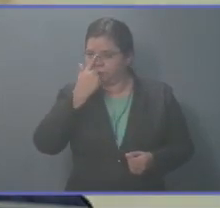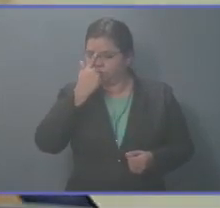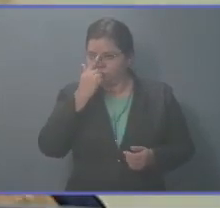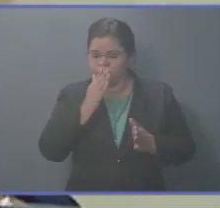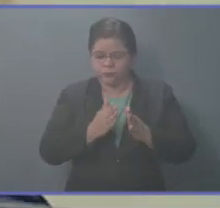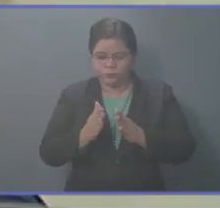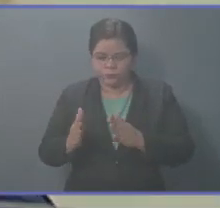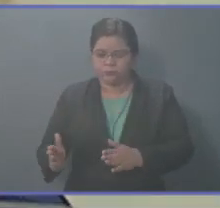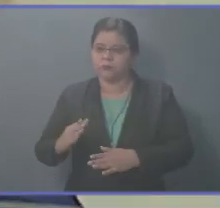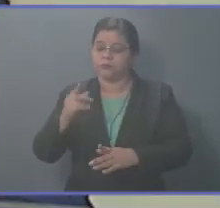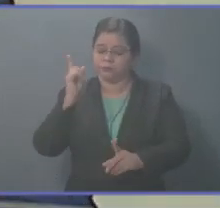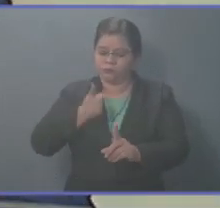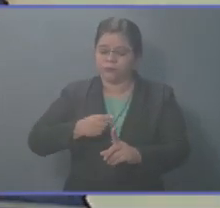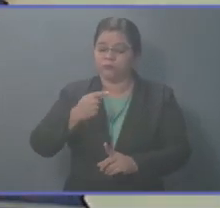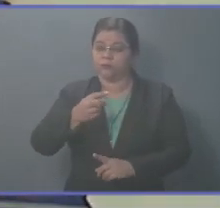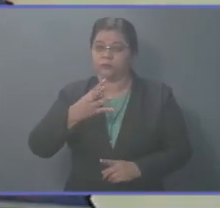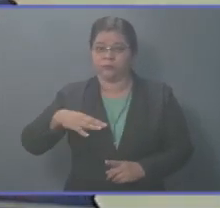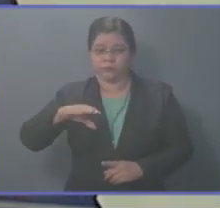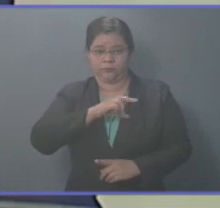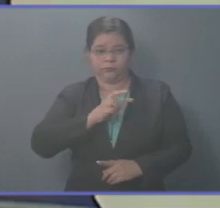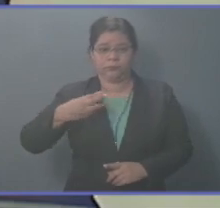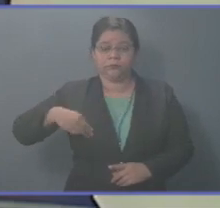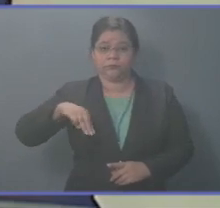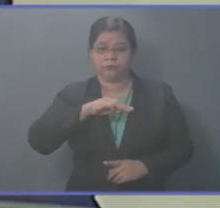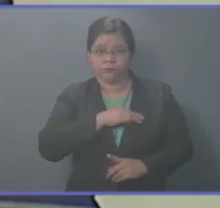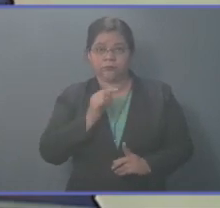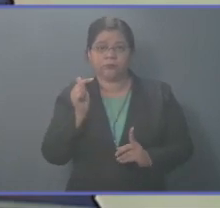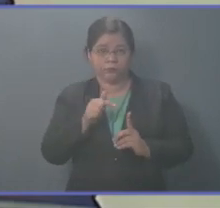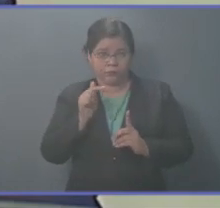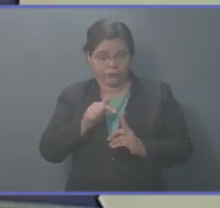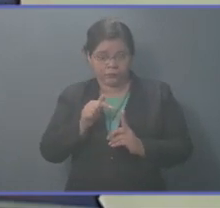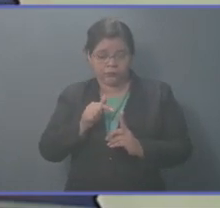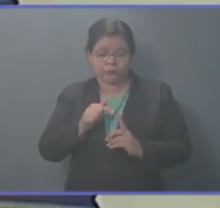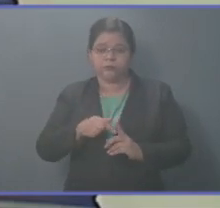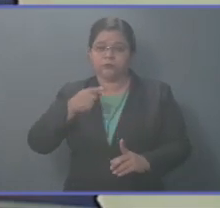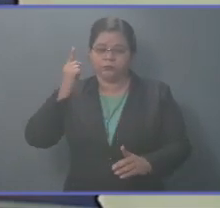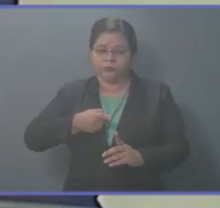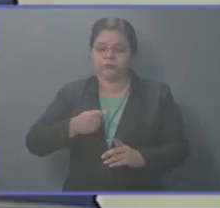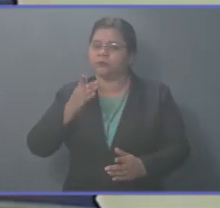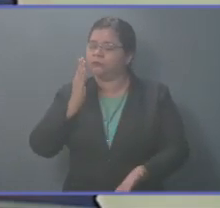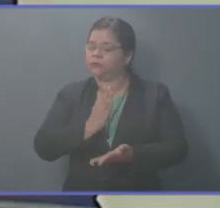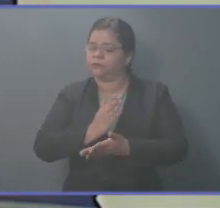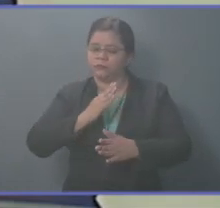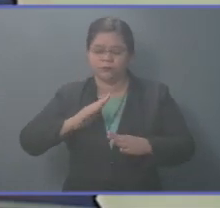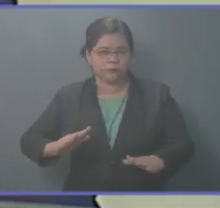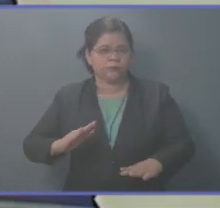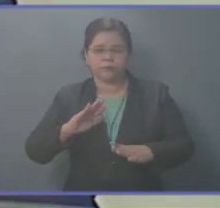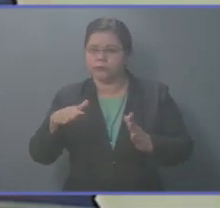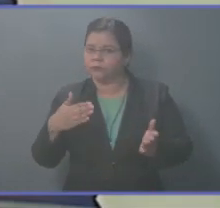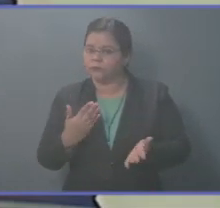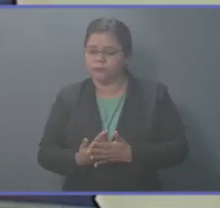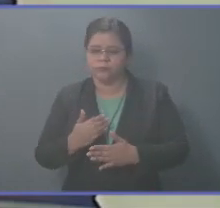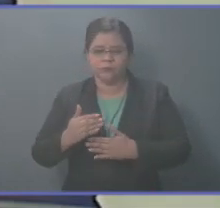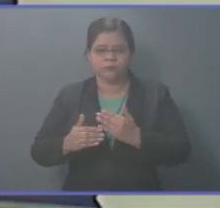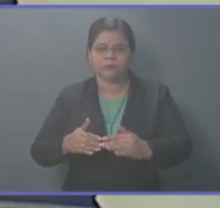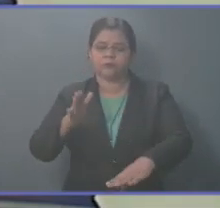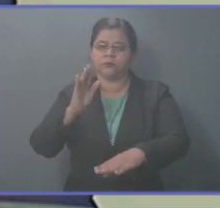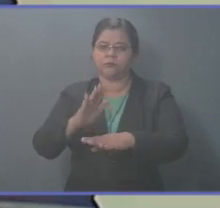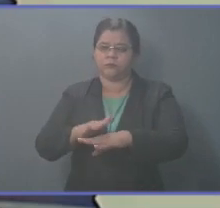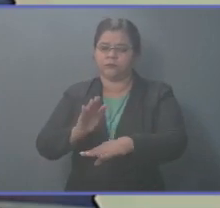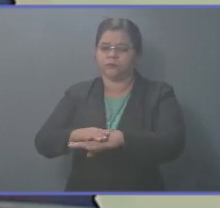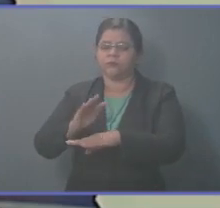ordenar al Consejo de Ministros, de cual forma parte el presidente de la República, el cese a los efectos de